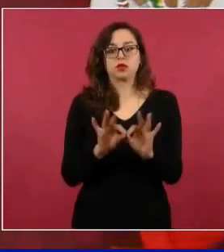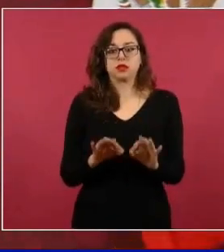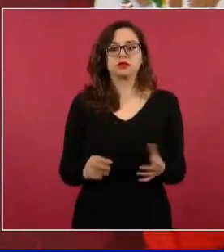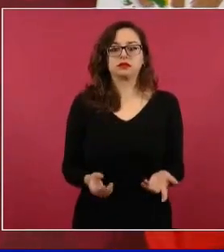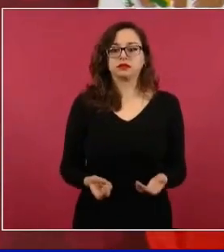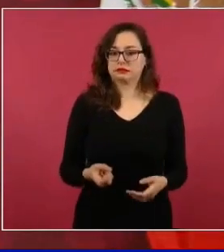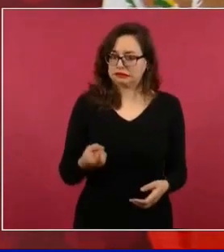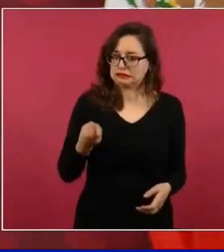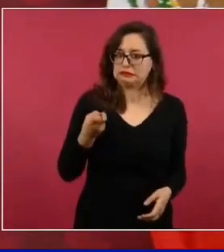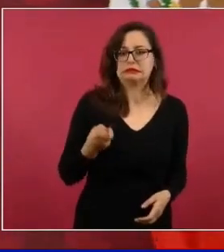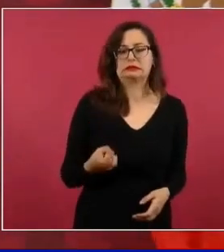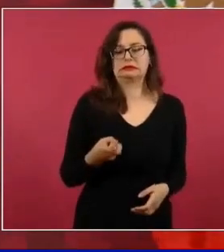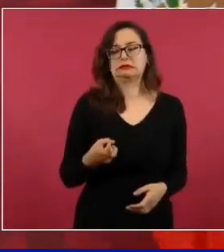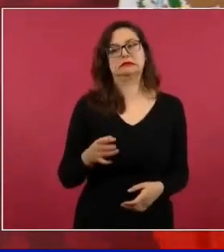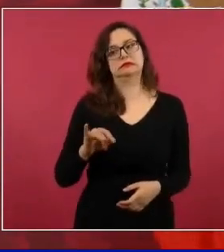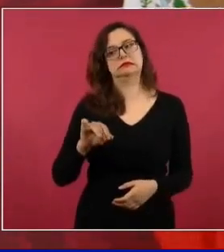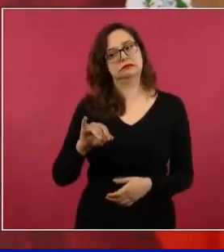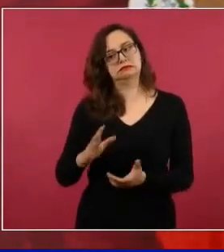que